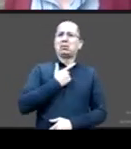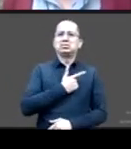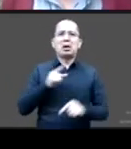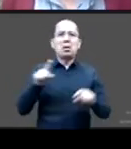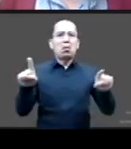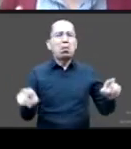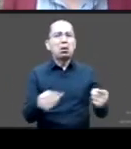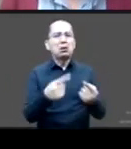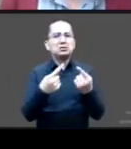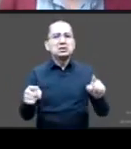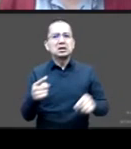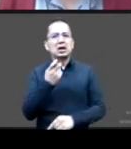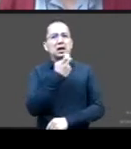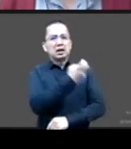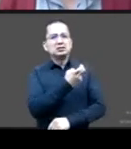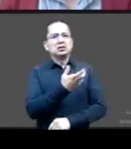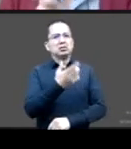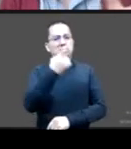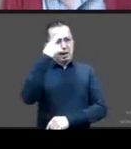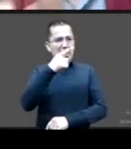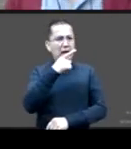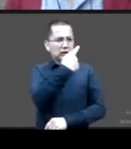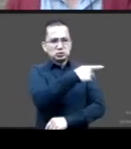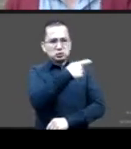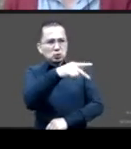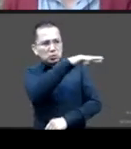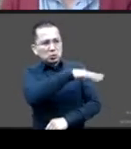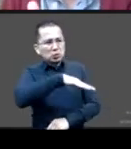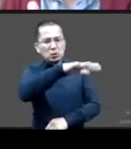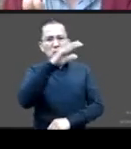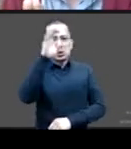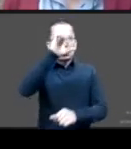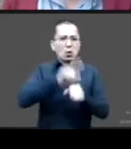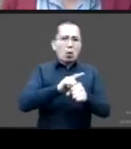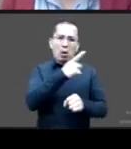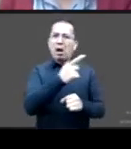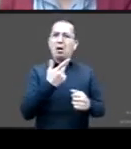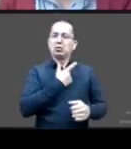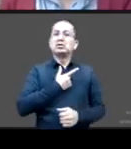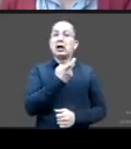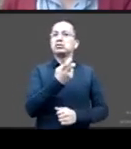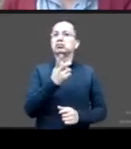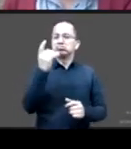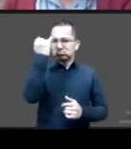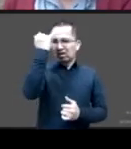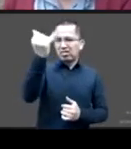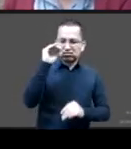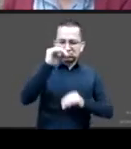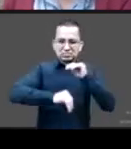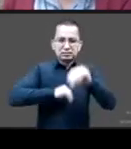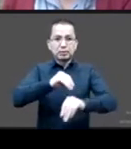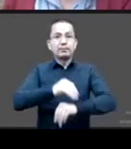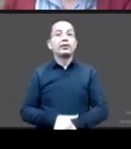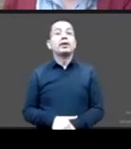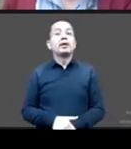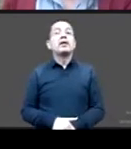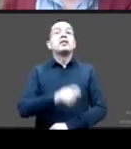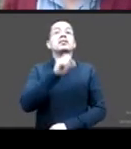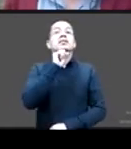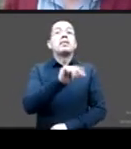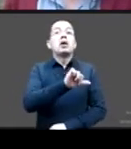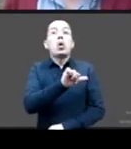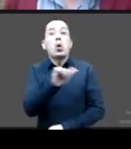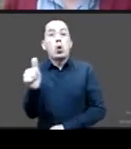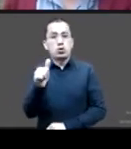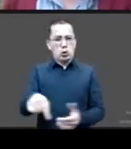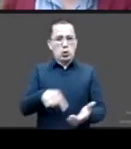hace uso de recursos culturales de su territorio. Hay otras zonas del país, por ejemplo, esto, Planadas, Tolima, es justo el municipio donde nacieron las